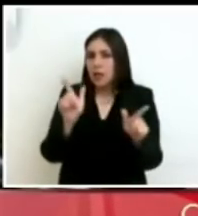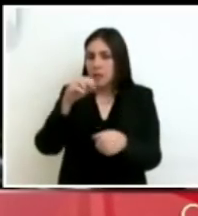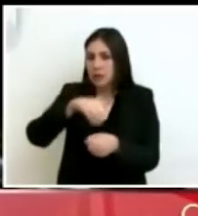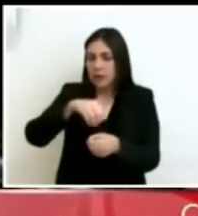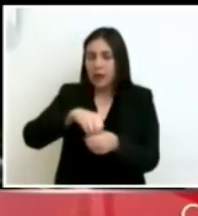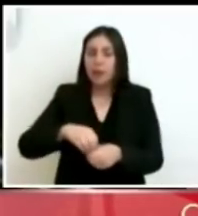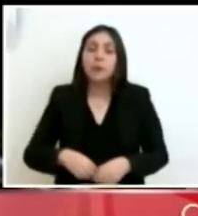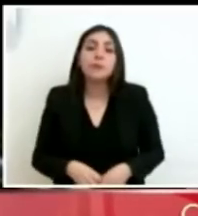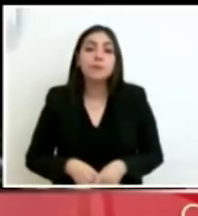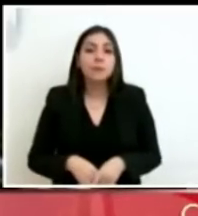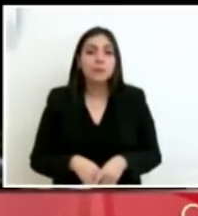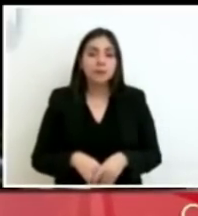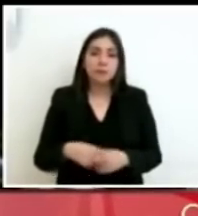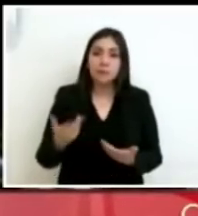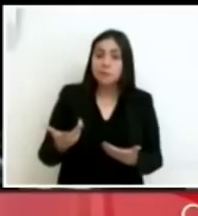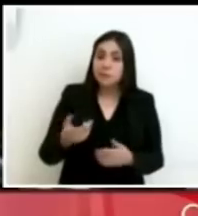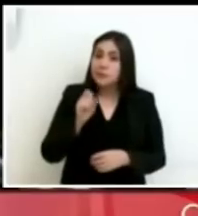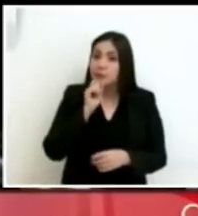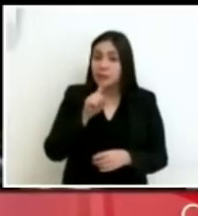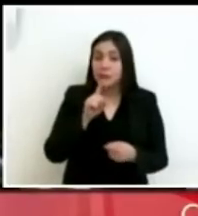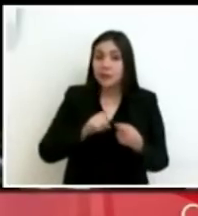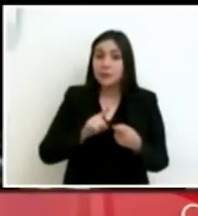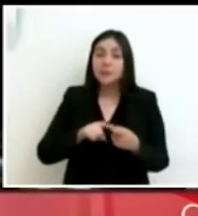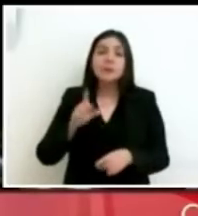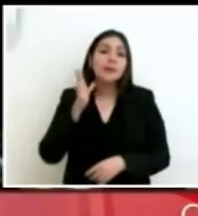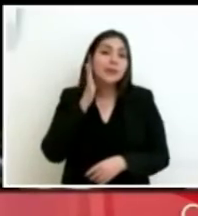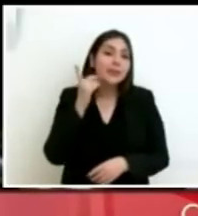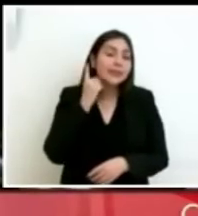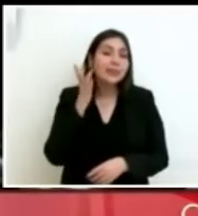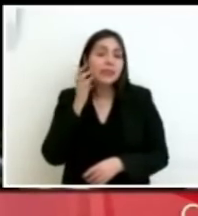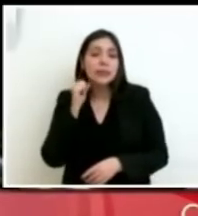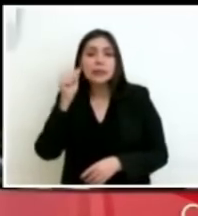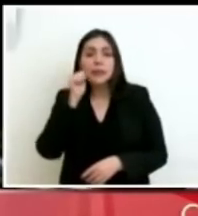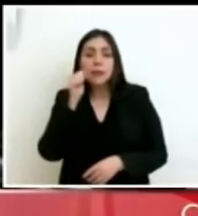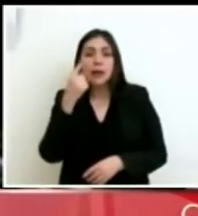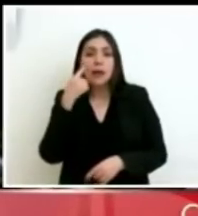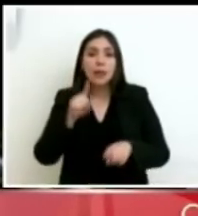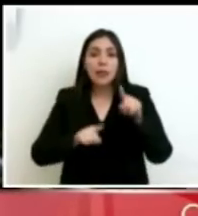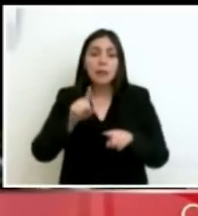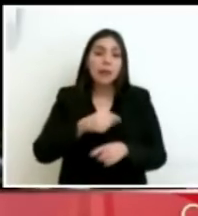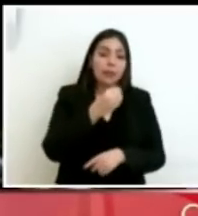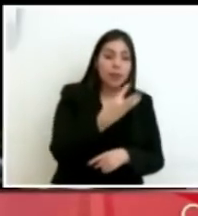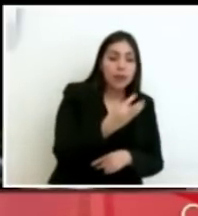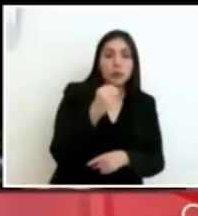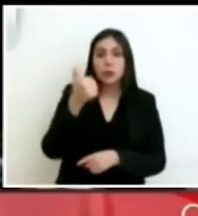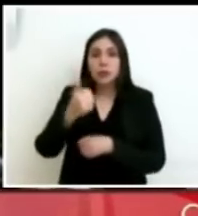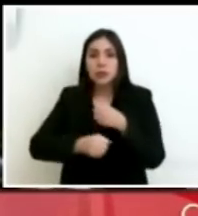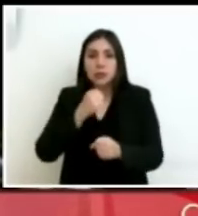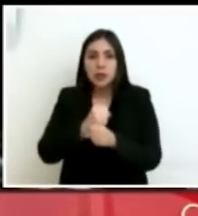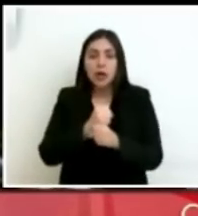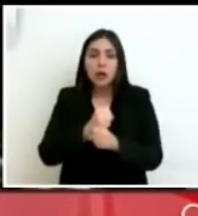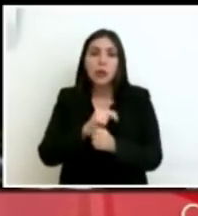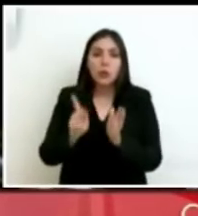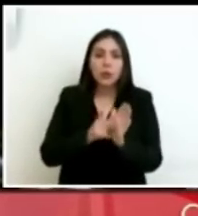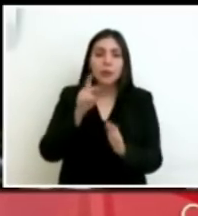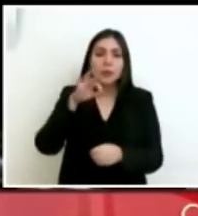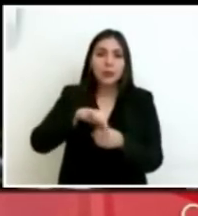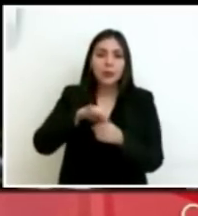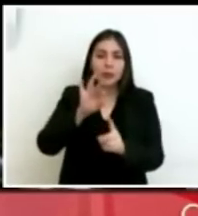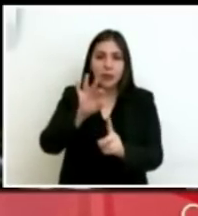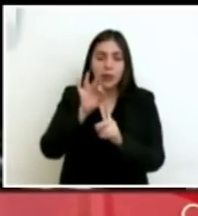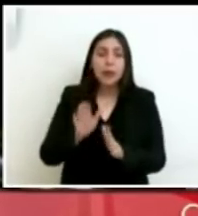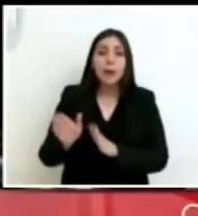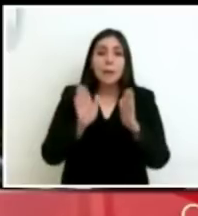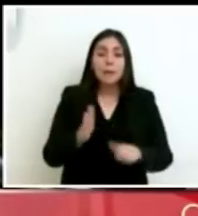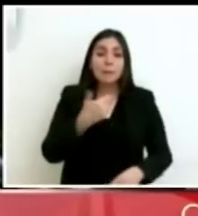igual manera, el poder legislativo cada 3 o cada 6 años, según sea el caso, el poder ejecutivo cada 6 años. A